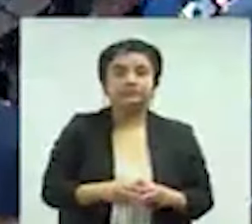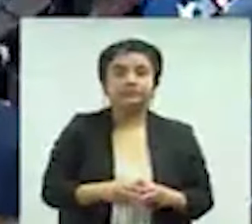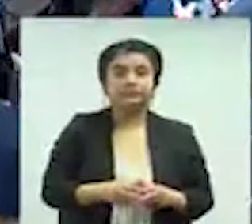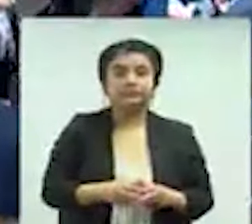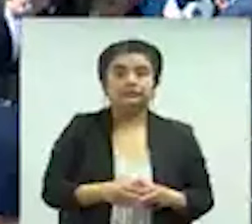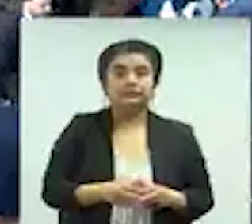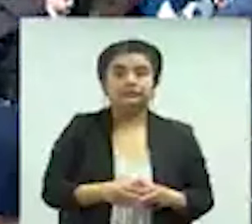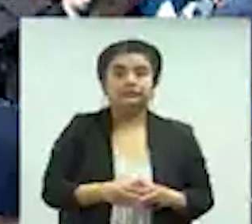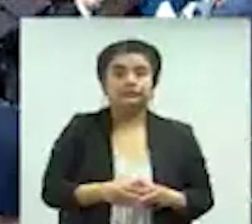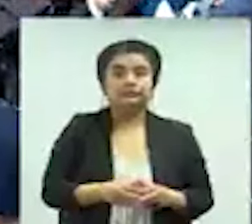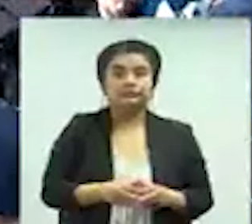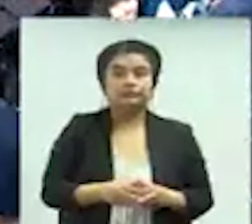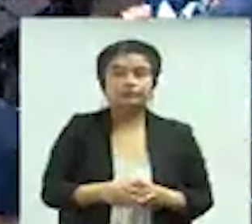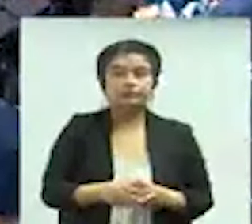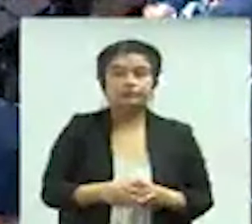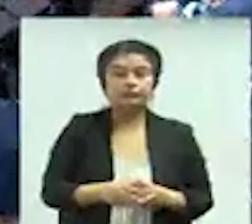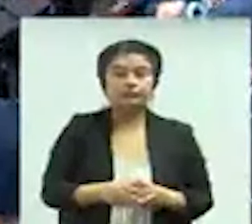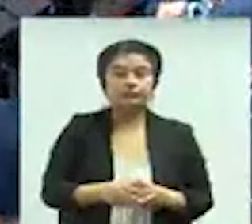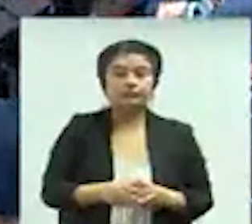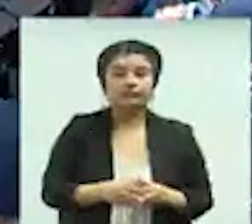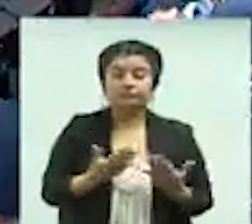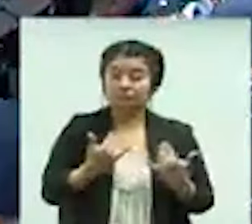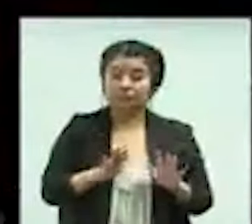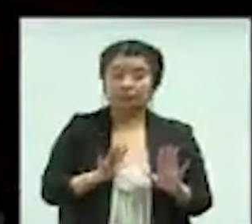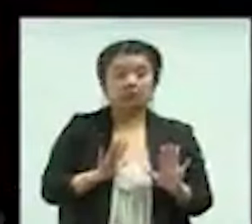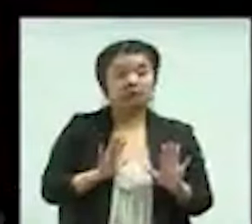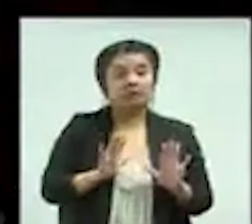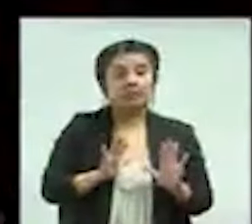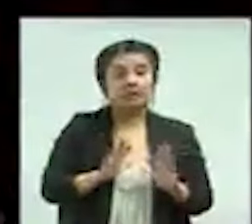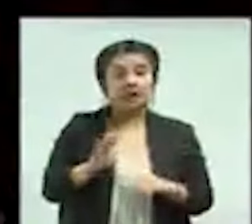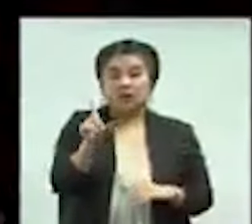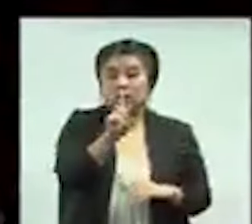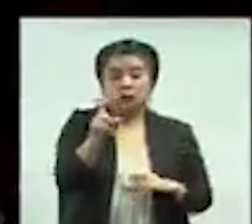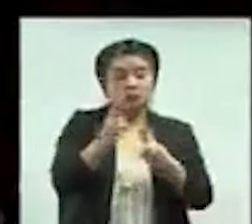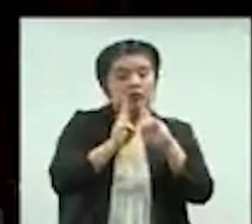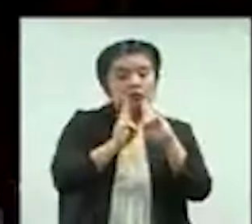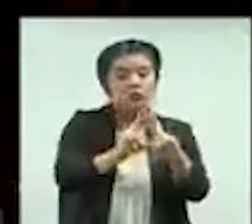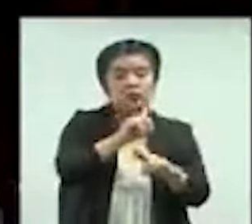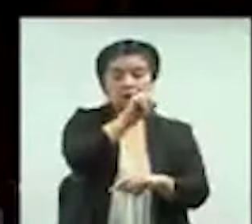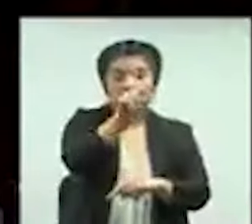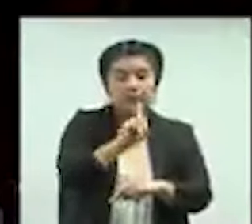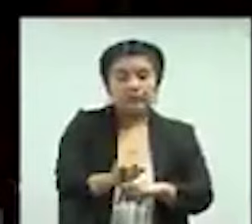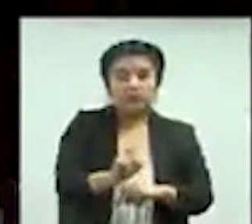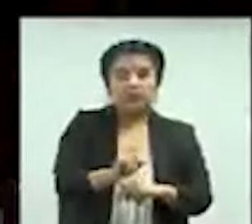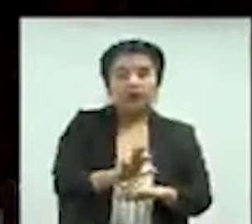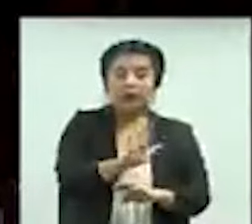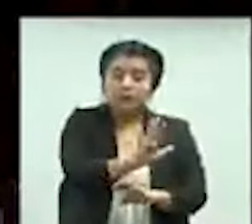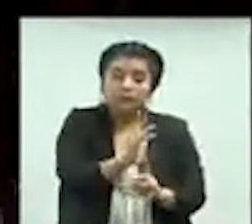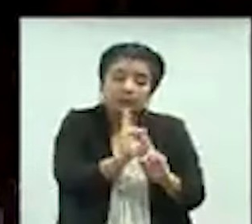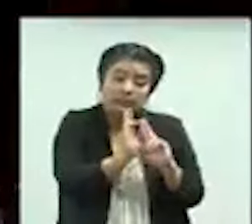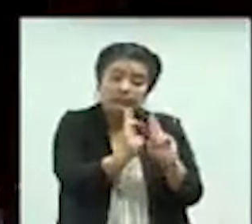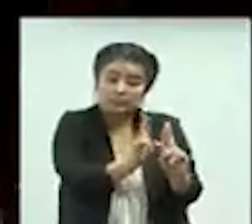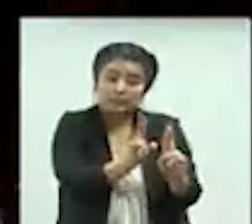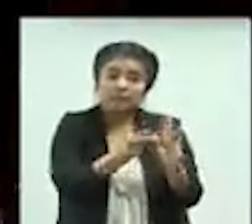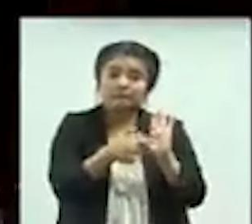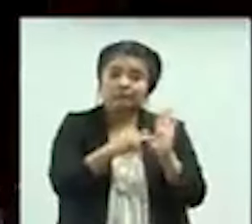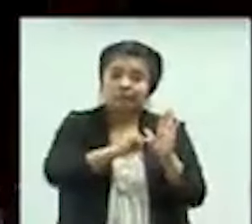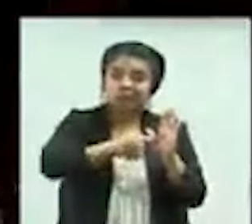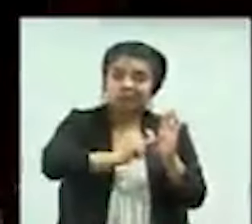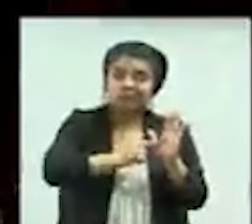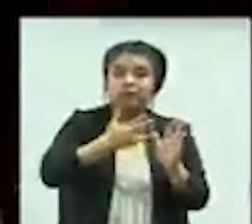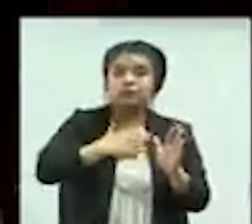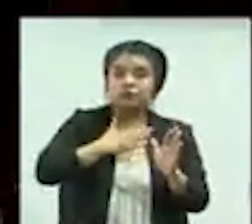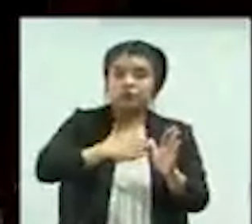Bueno, presidente, ya que el no responder una pregunta es una respuesta, procederé a